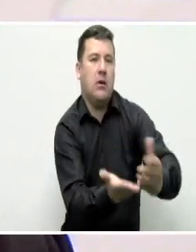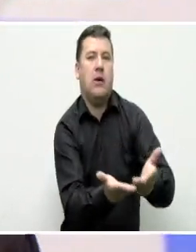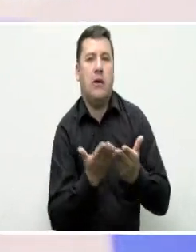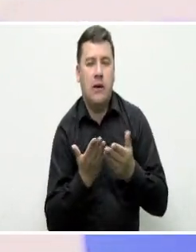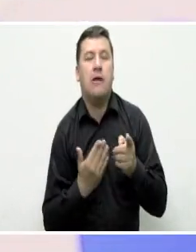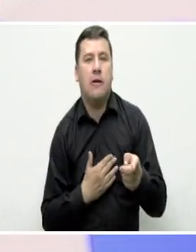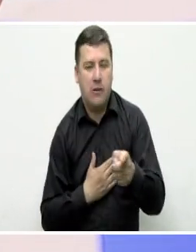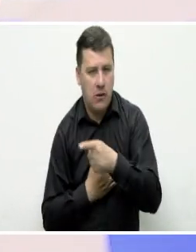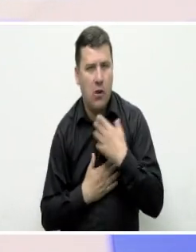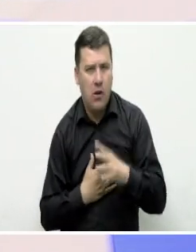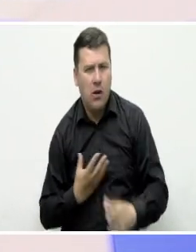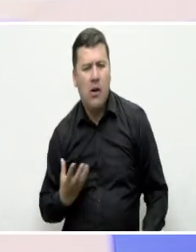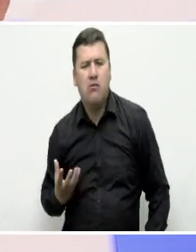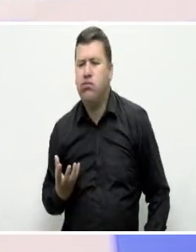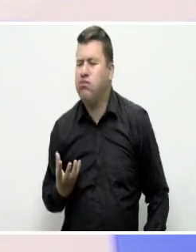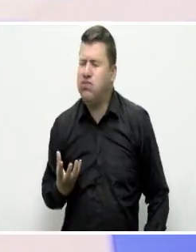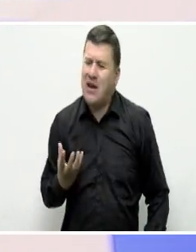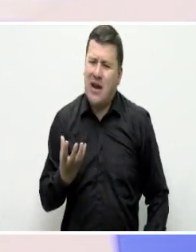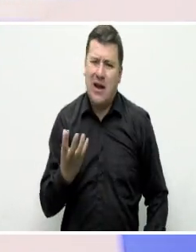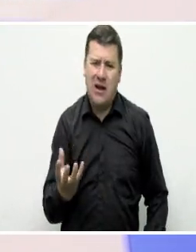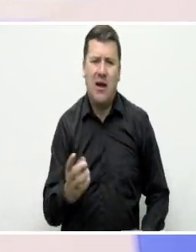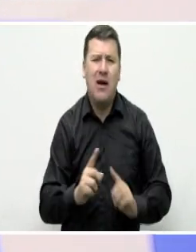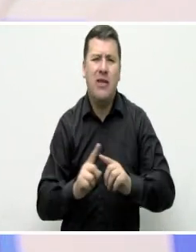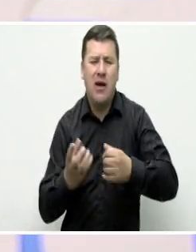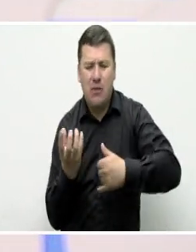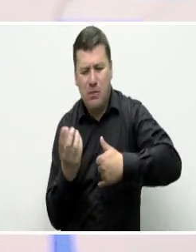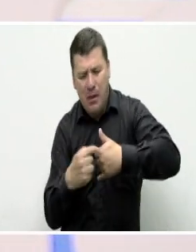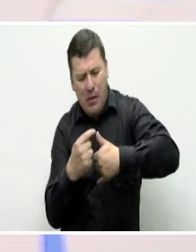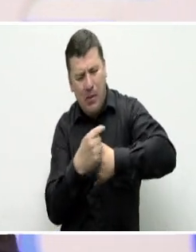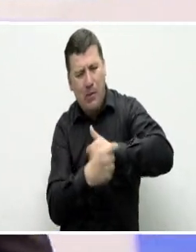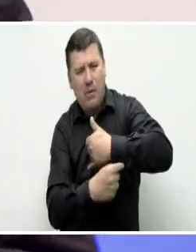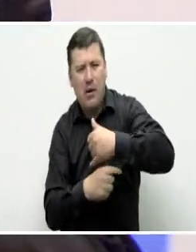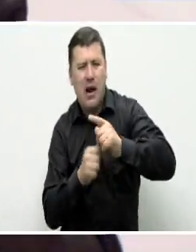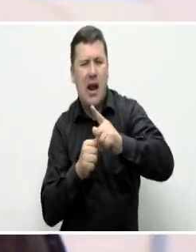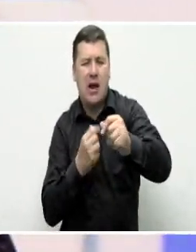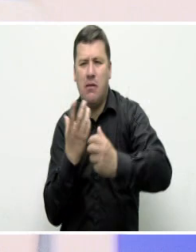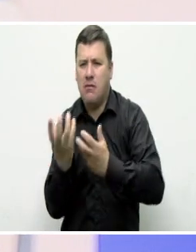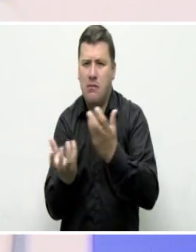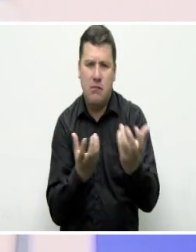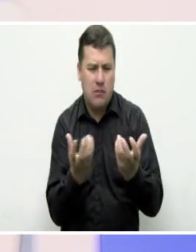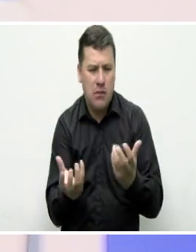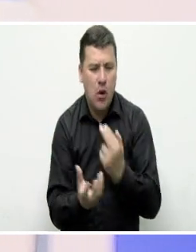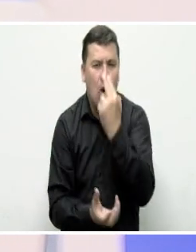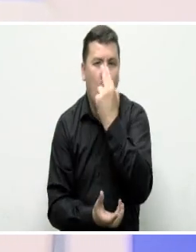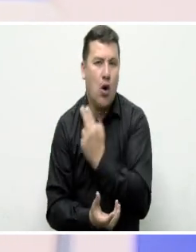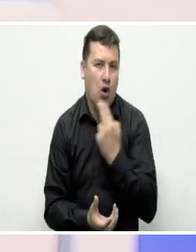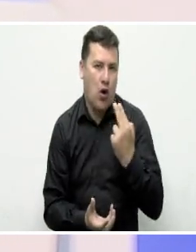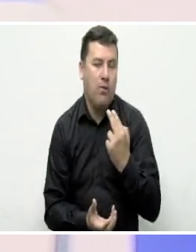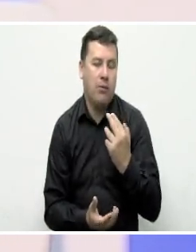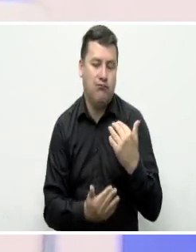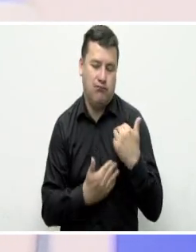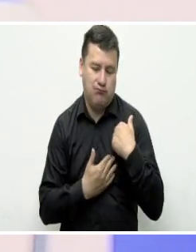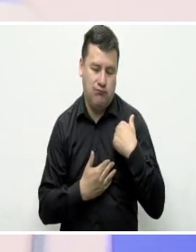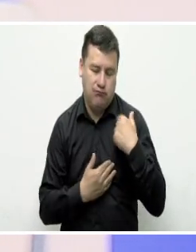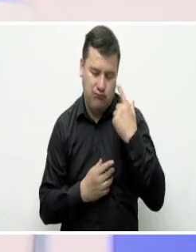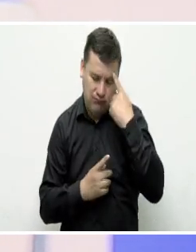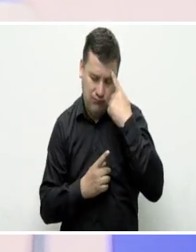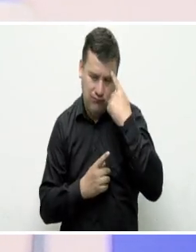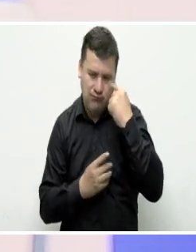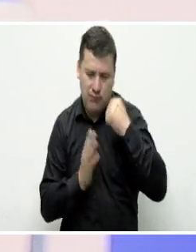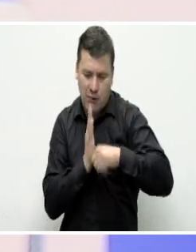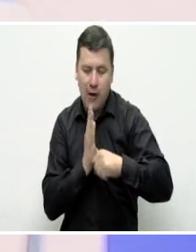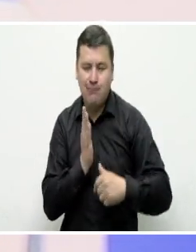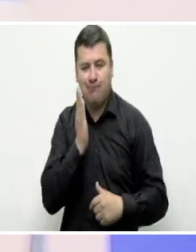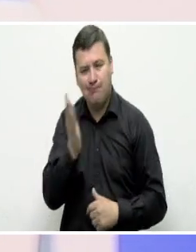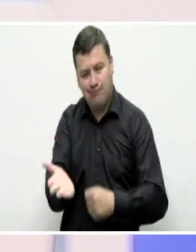registraduría, se han desplazado a las diferentes partes del territorio nacional para cumplir con esa función esencial de la